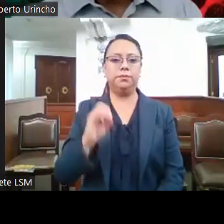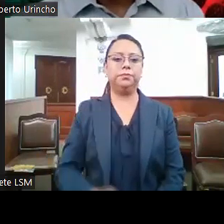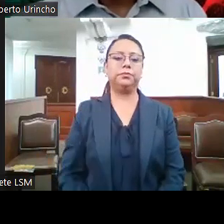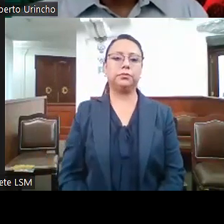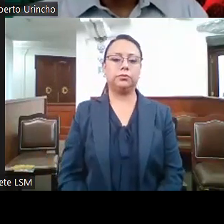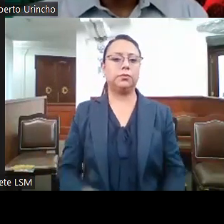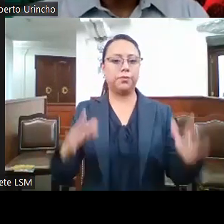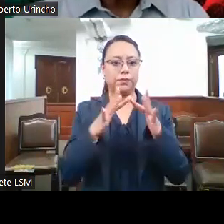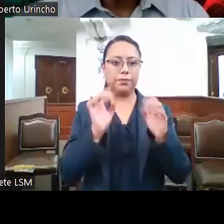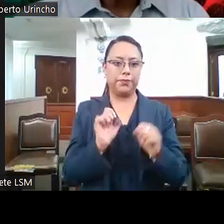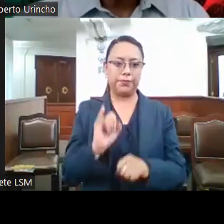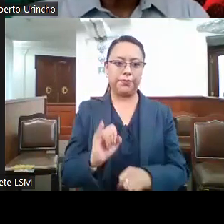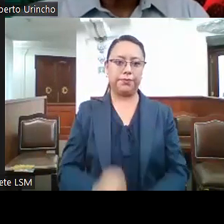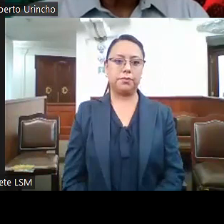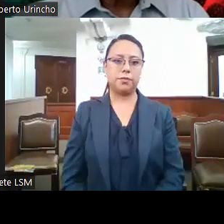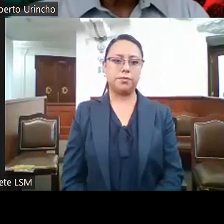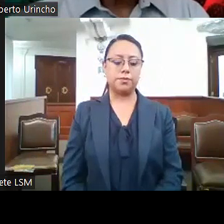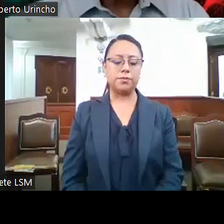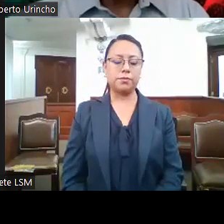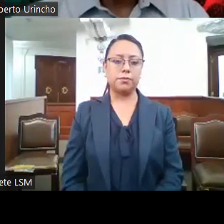Martínez Urincho presente.